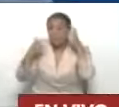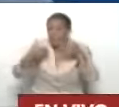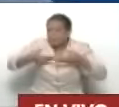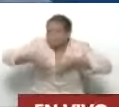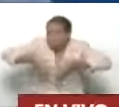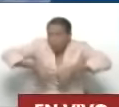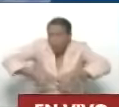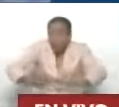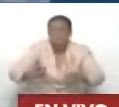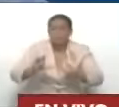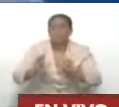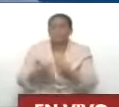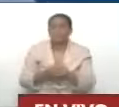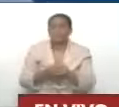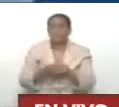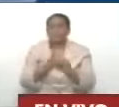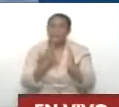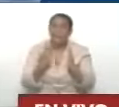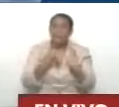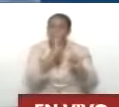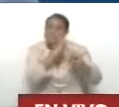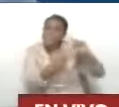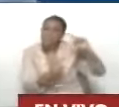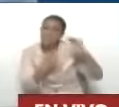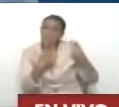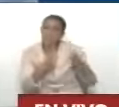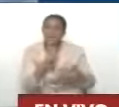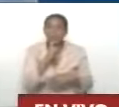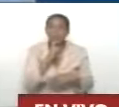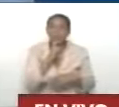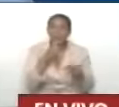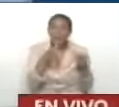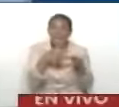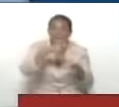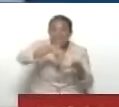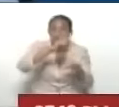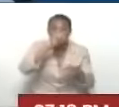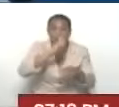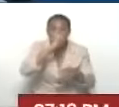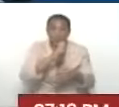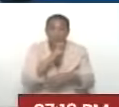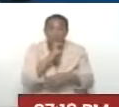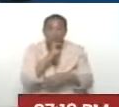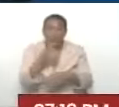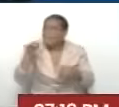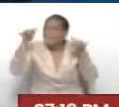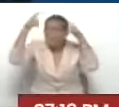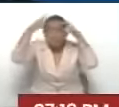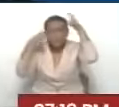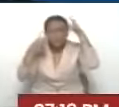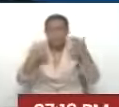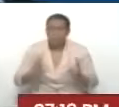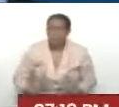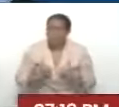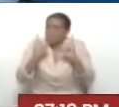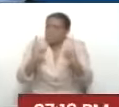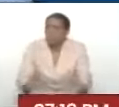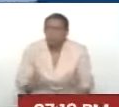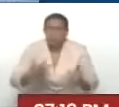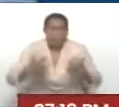yo, intermedia joven, que es la generación de oro, que el propio comandante Chávez tomó las riendas de su